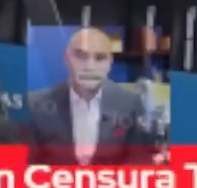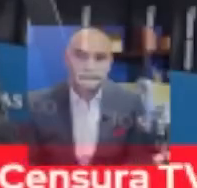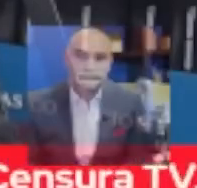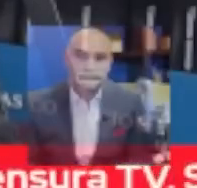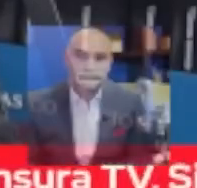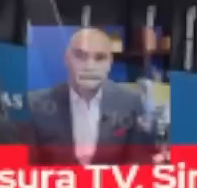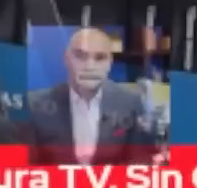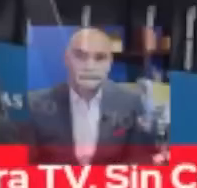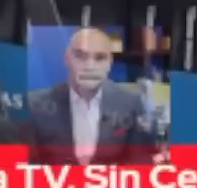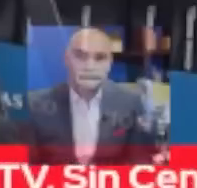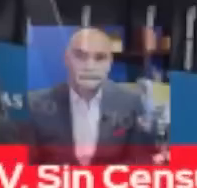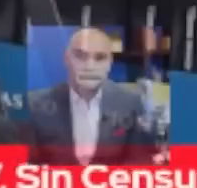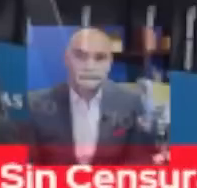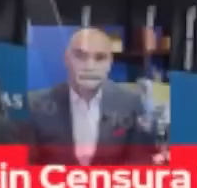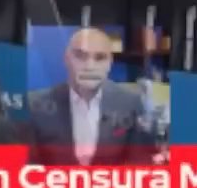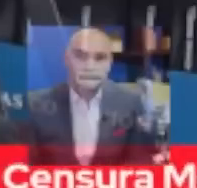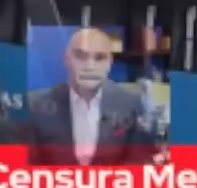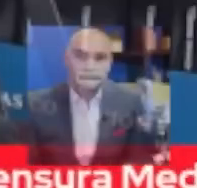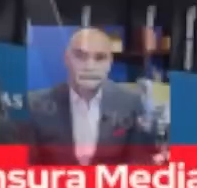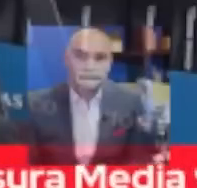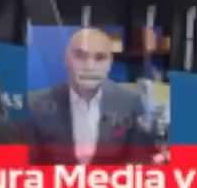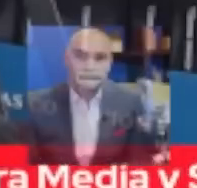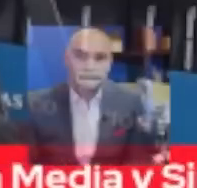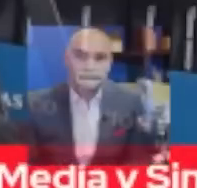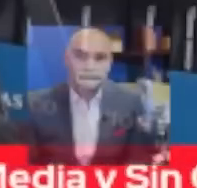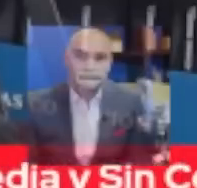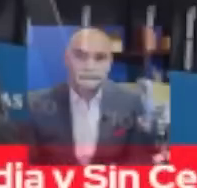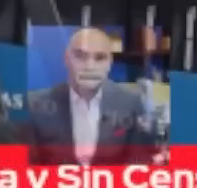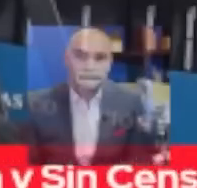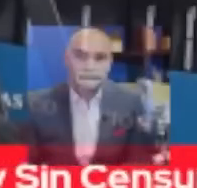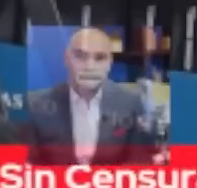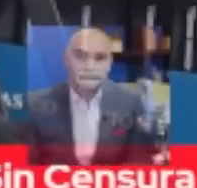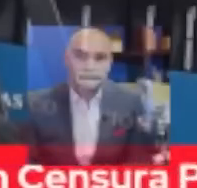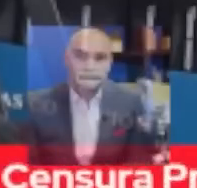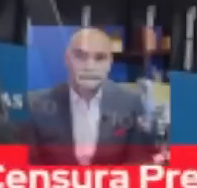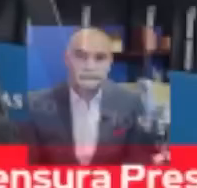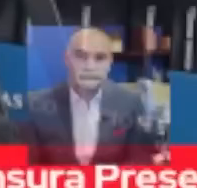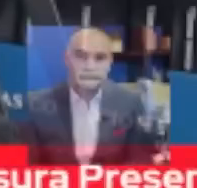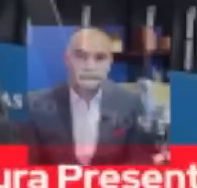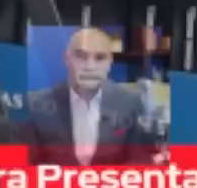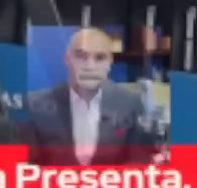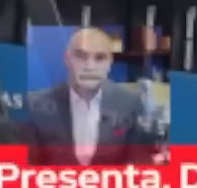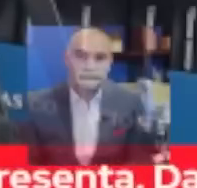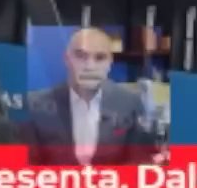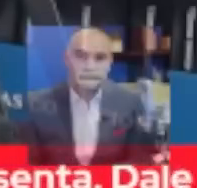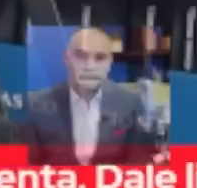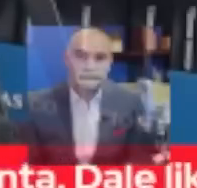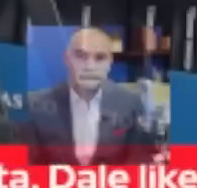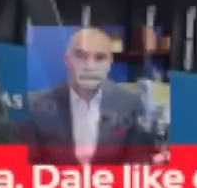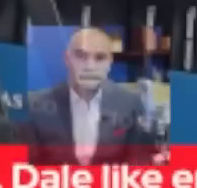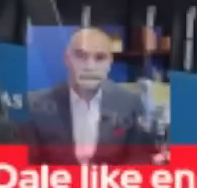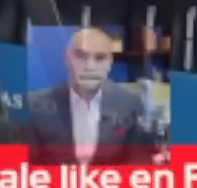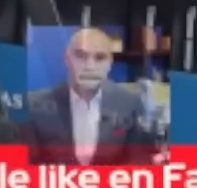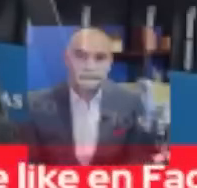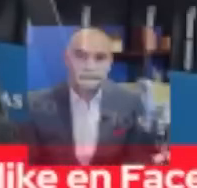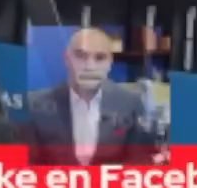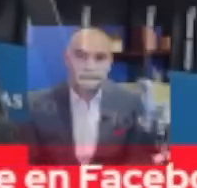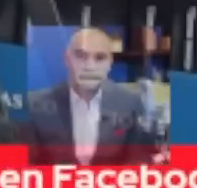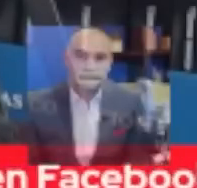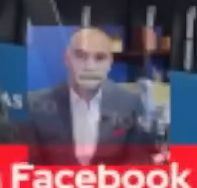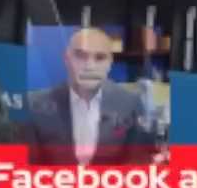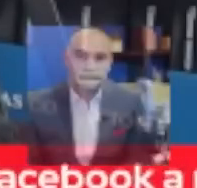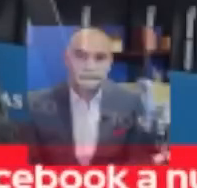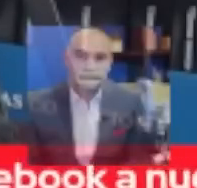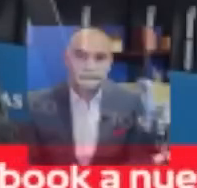pues ahí están estos cuestionamientos usted vaya haciendo su propia percepción No